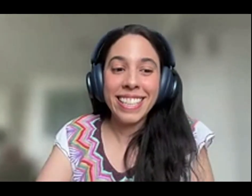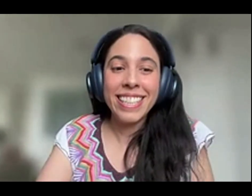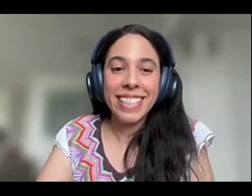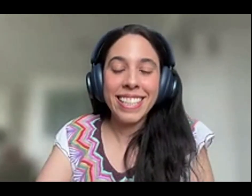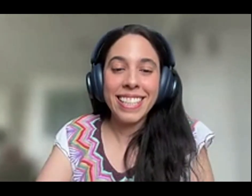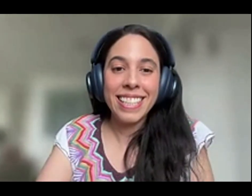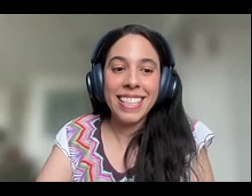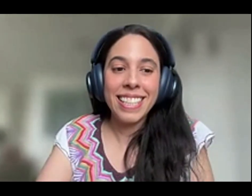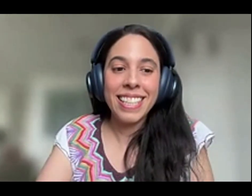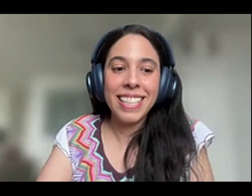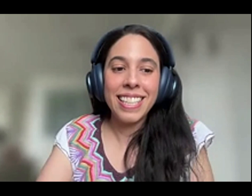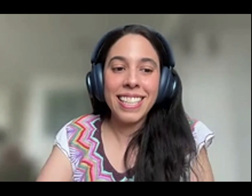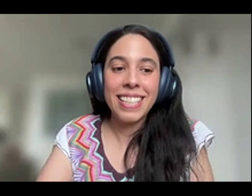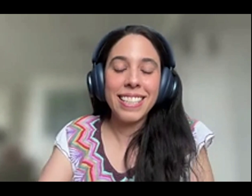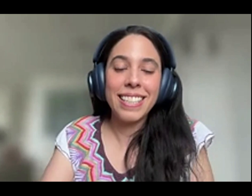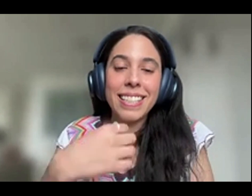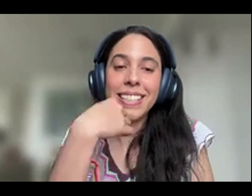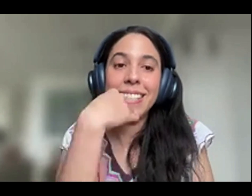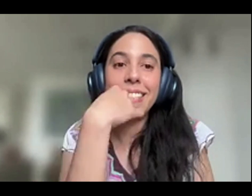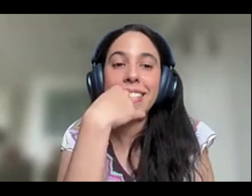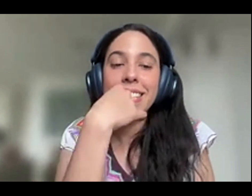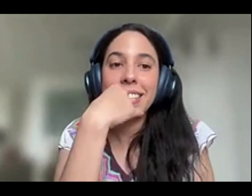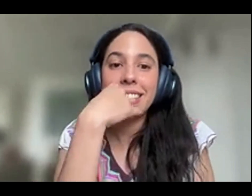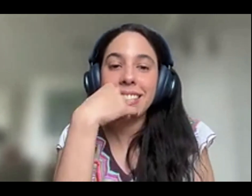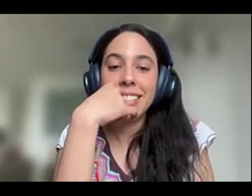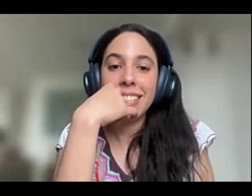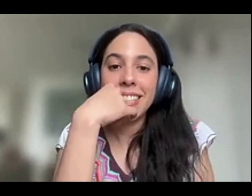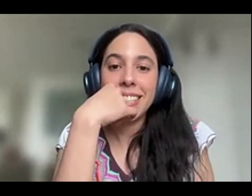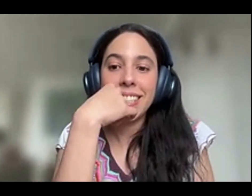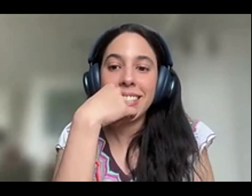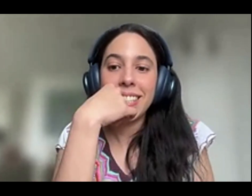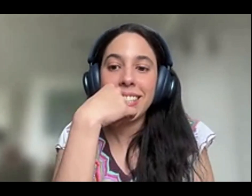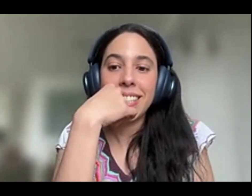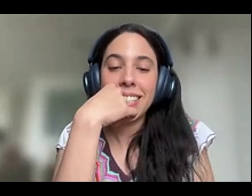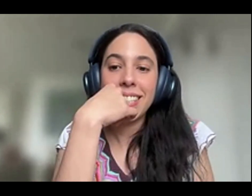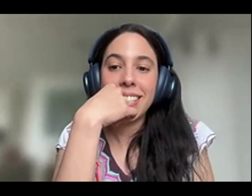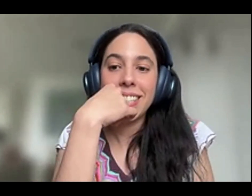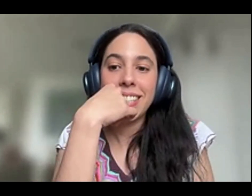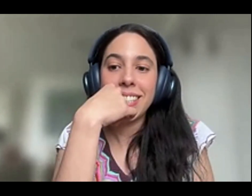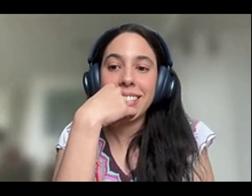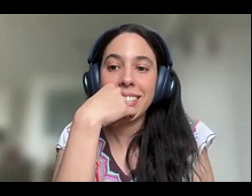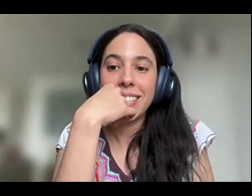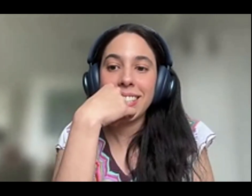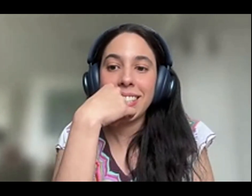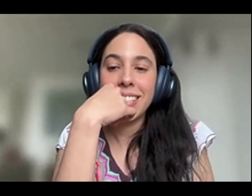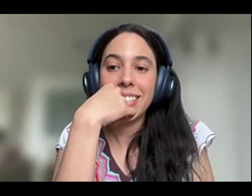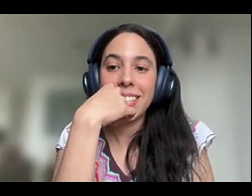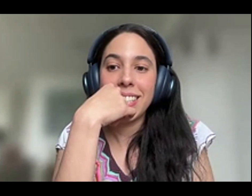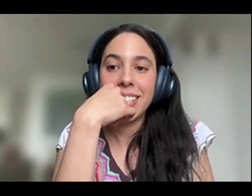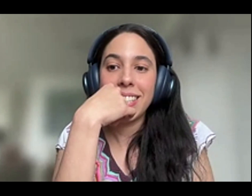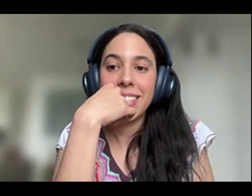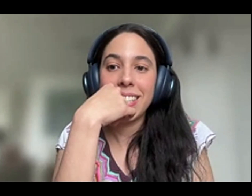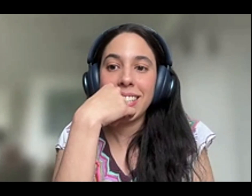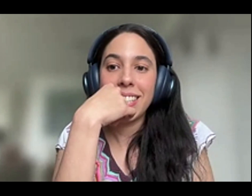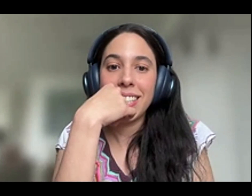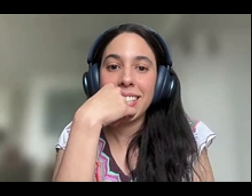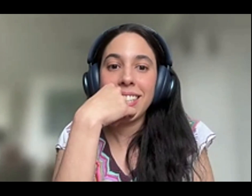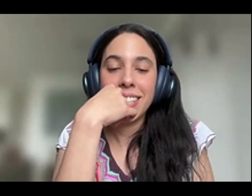mi poema dice así: Habito en mis hombros cargados, que abrazo con rostro